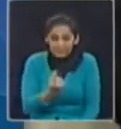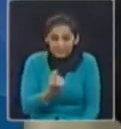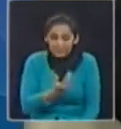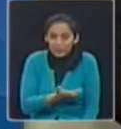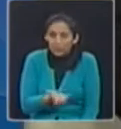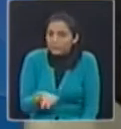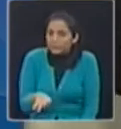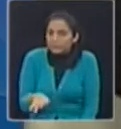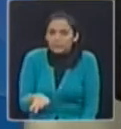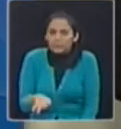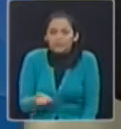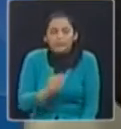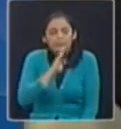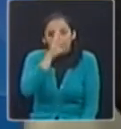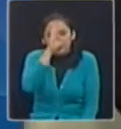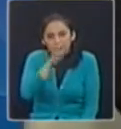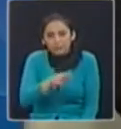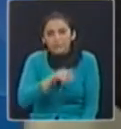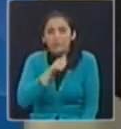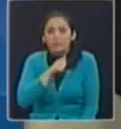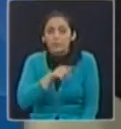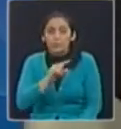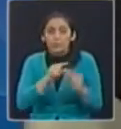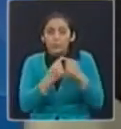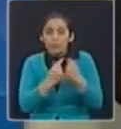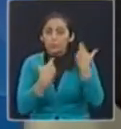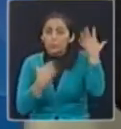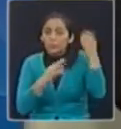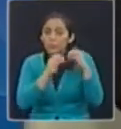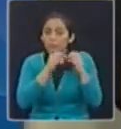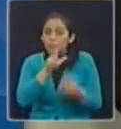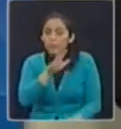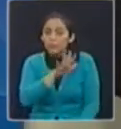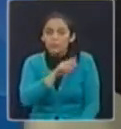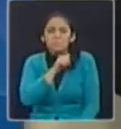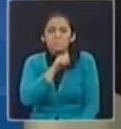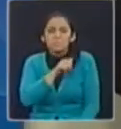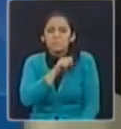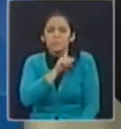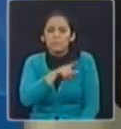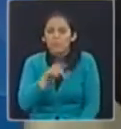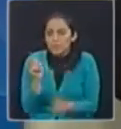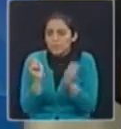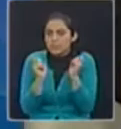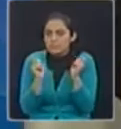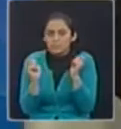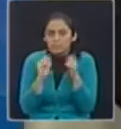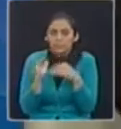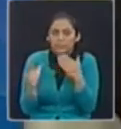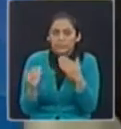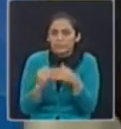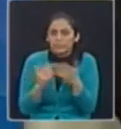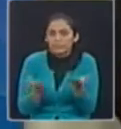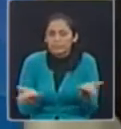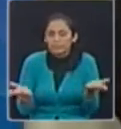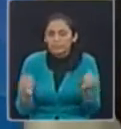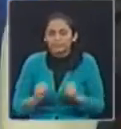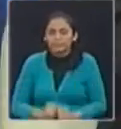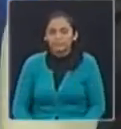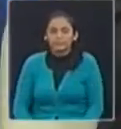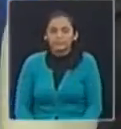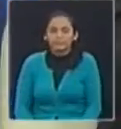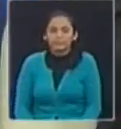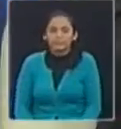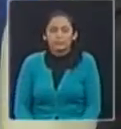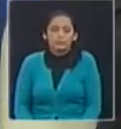del correísmo responda ante los representantes de la política y obviamente ante los representantes de la justicia. Pero entonces,